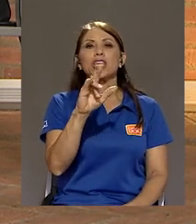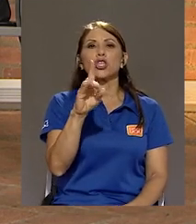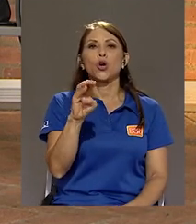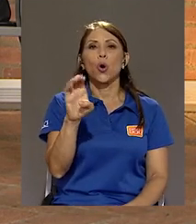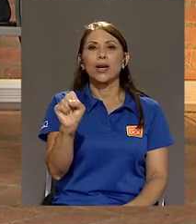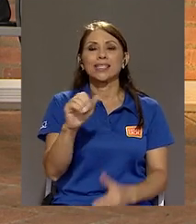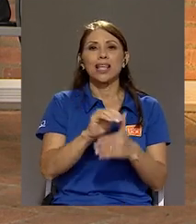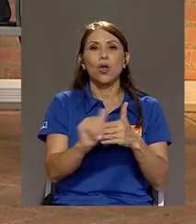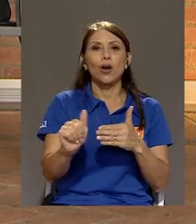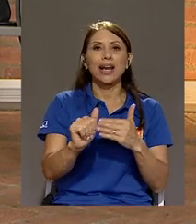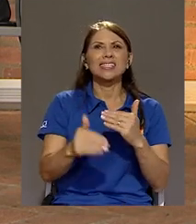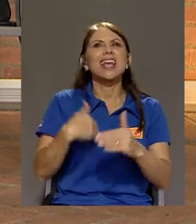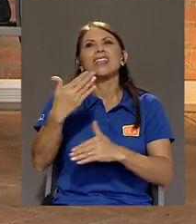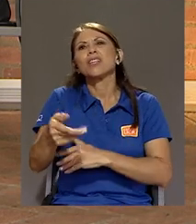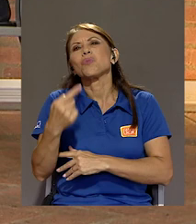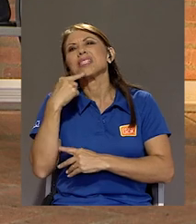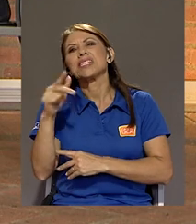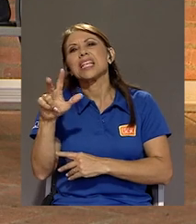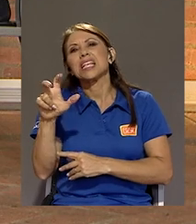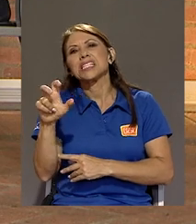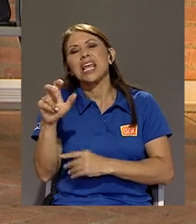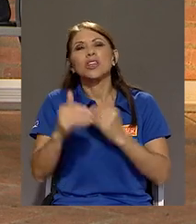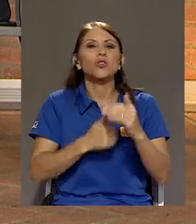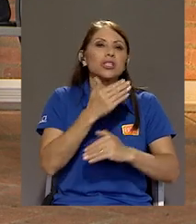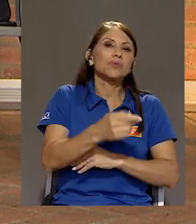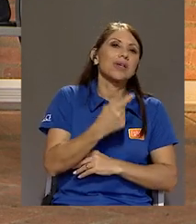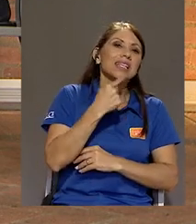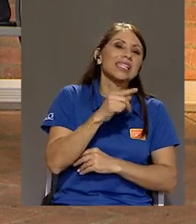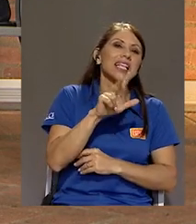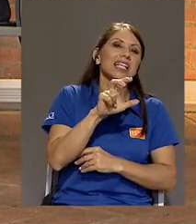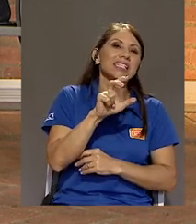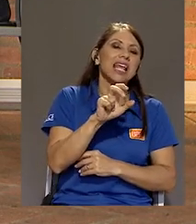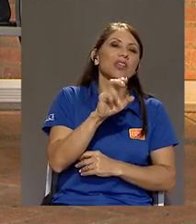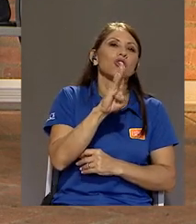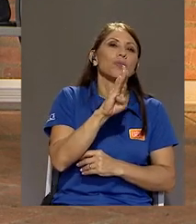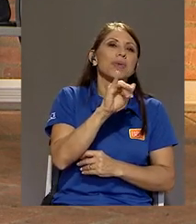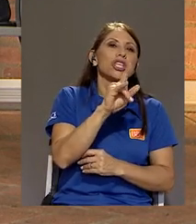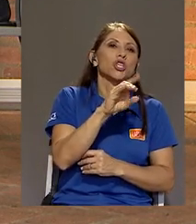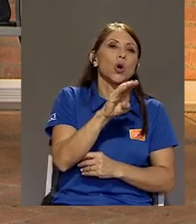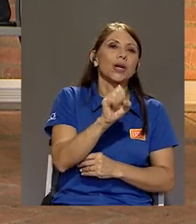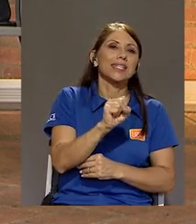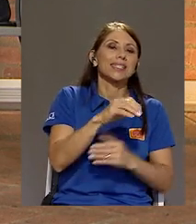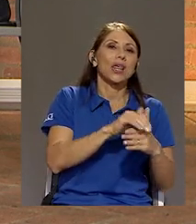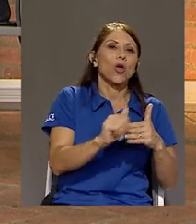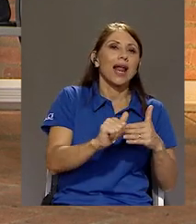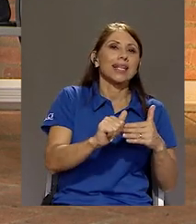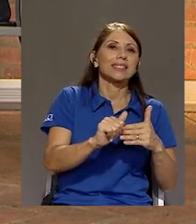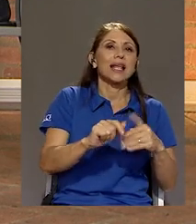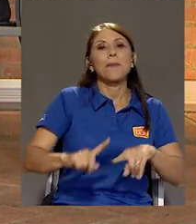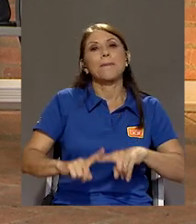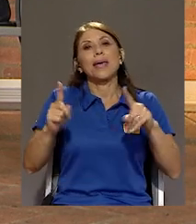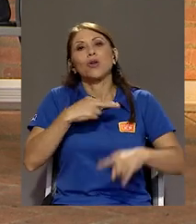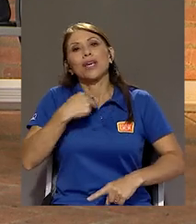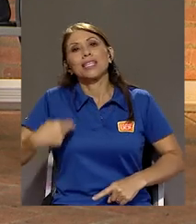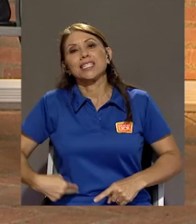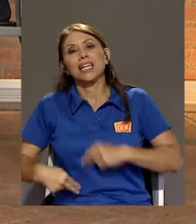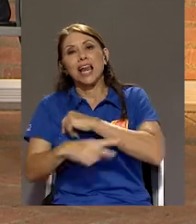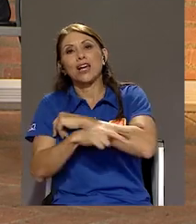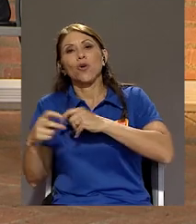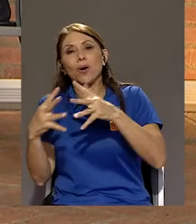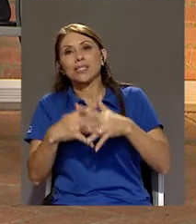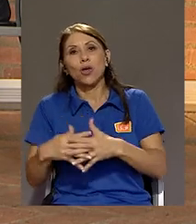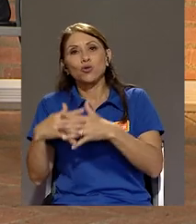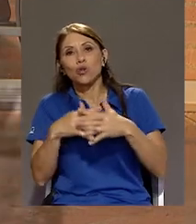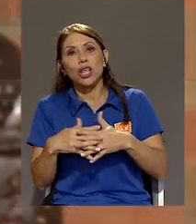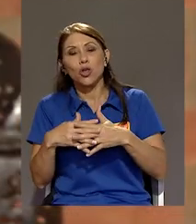dice que son 300 billones de dólares, después habla de que son 300 billones de dólares, pero que China le roba a Estados Unidos en propiedad intelectual